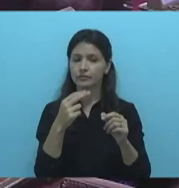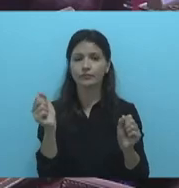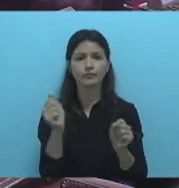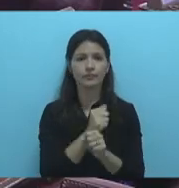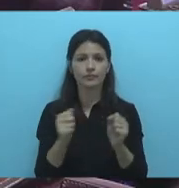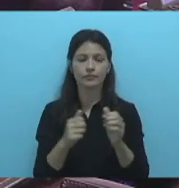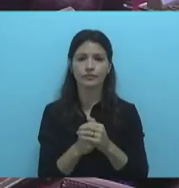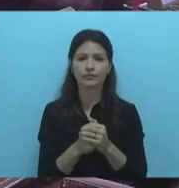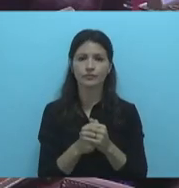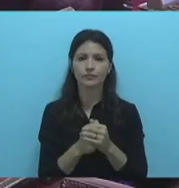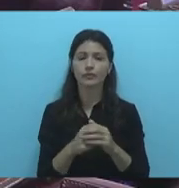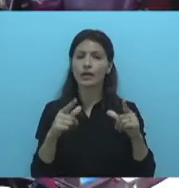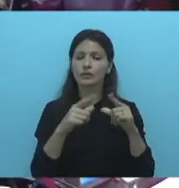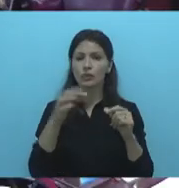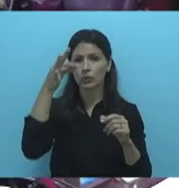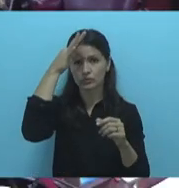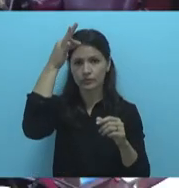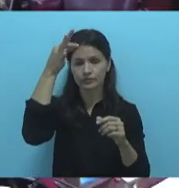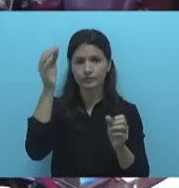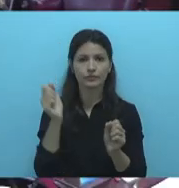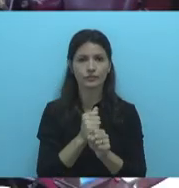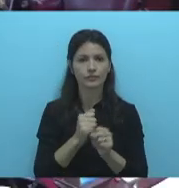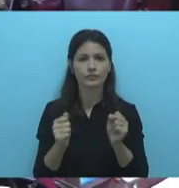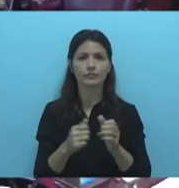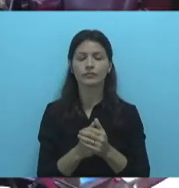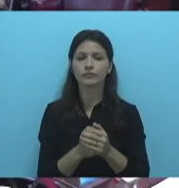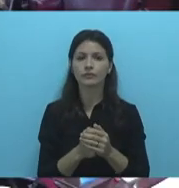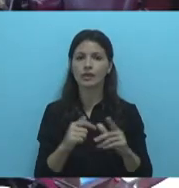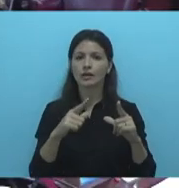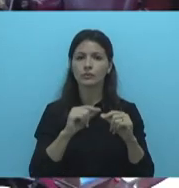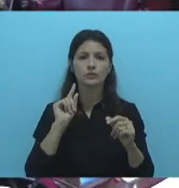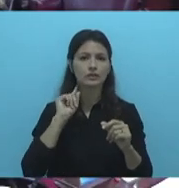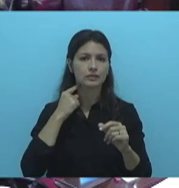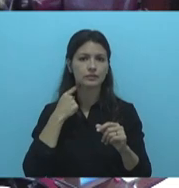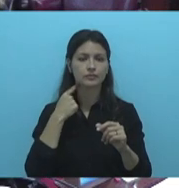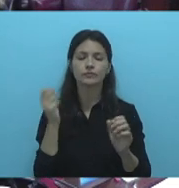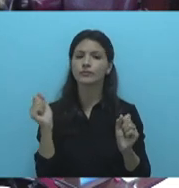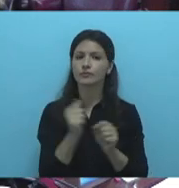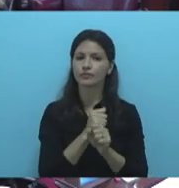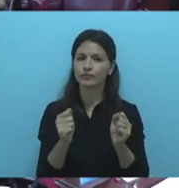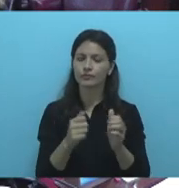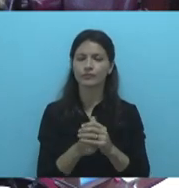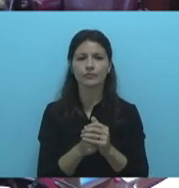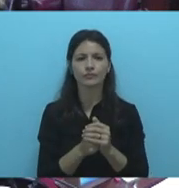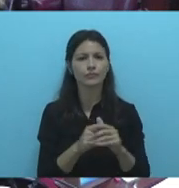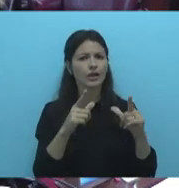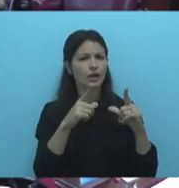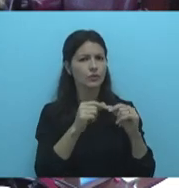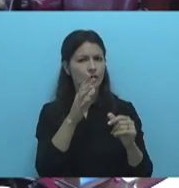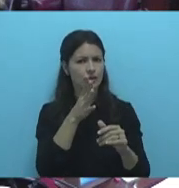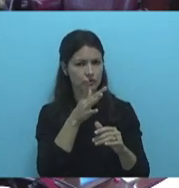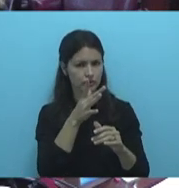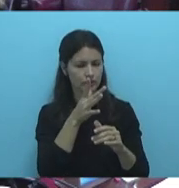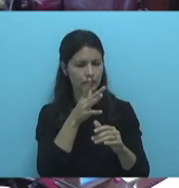11, aprobado. Artículo 12, aprobado. Artículo 13, aprobado.